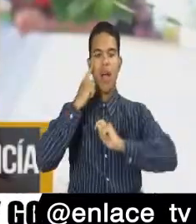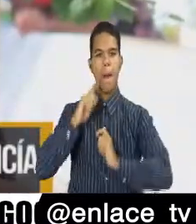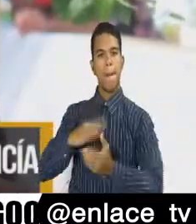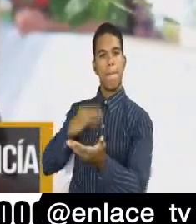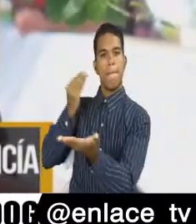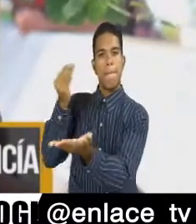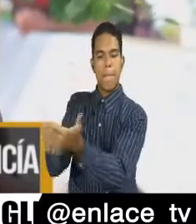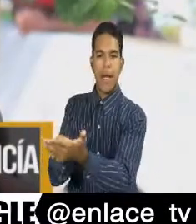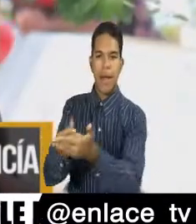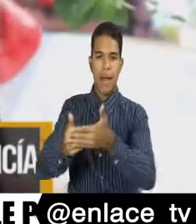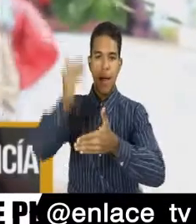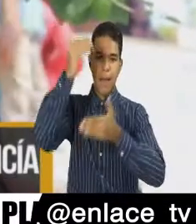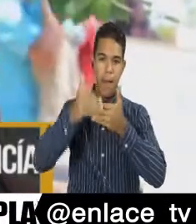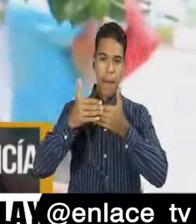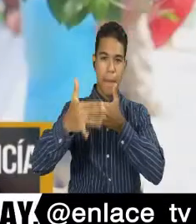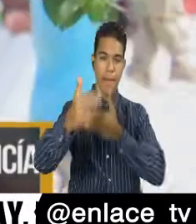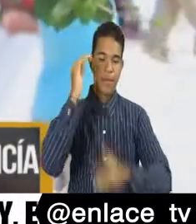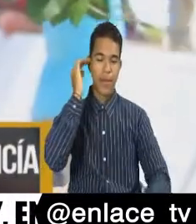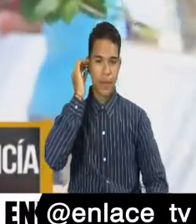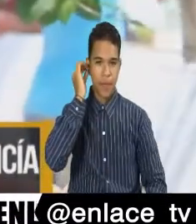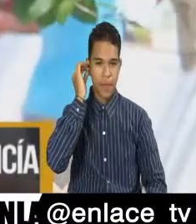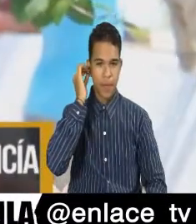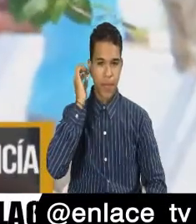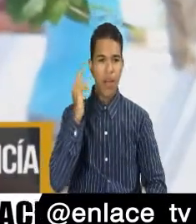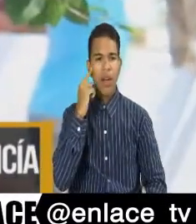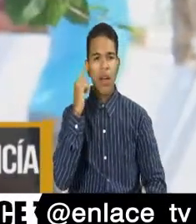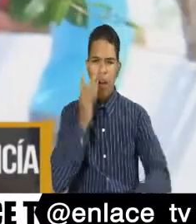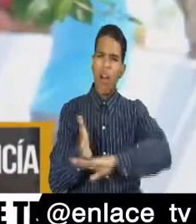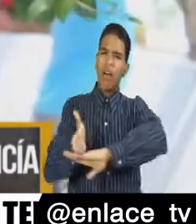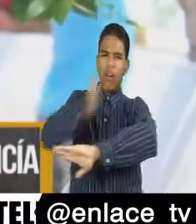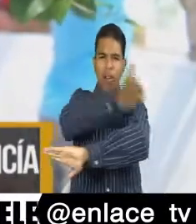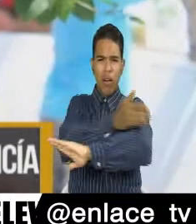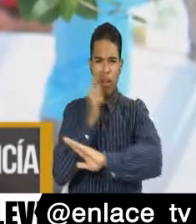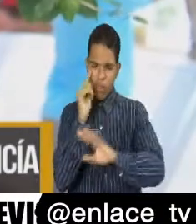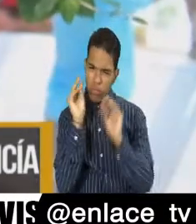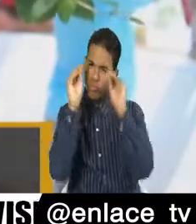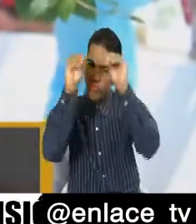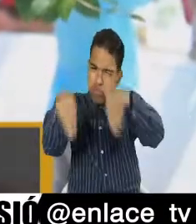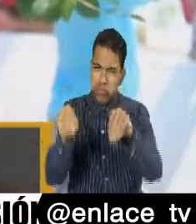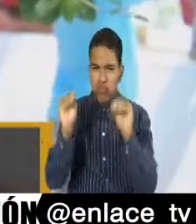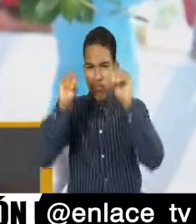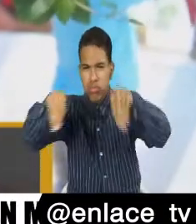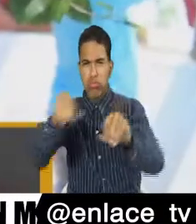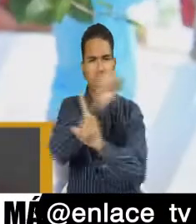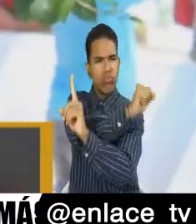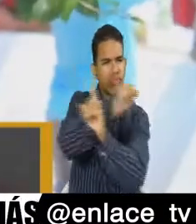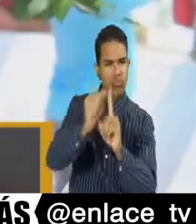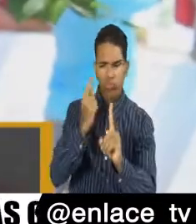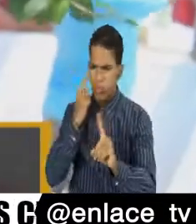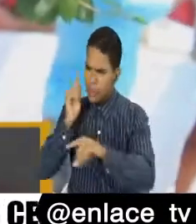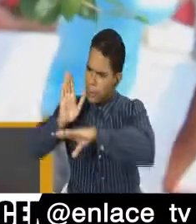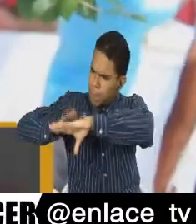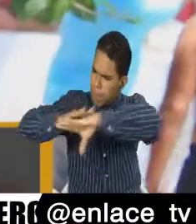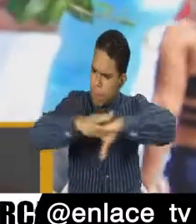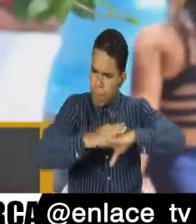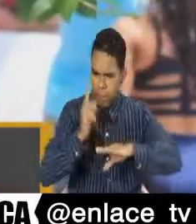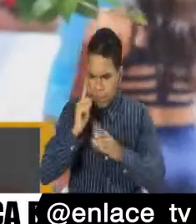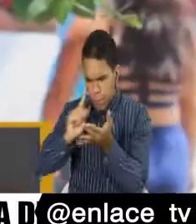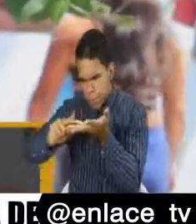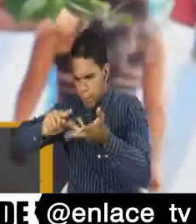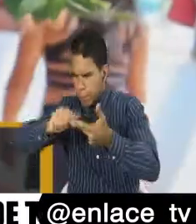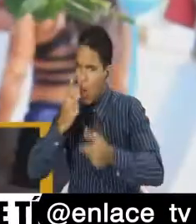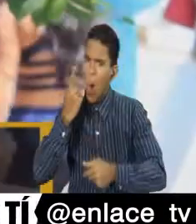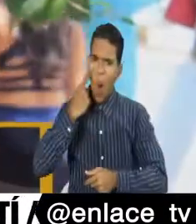estamos, ya pasamos de la etapa de implementación, de pedagogía, ya a la parte sancionatoria. No solamente hablamos de que la sanción